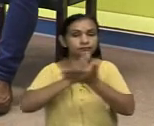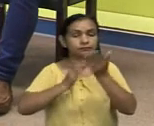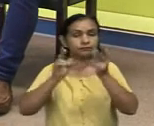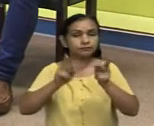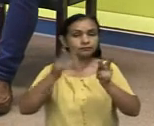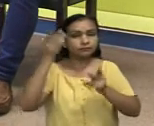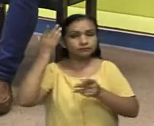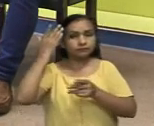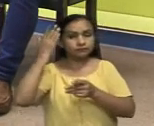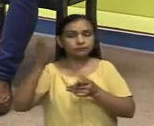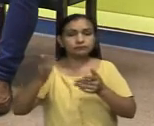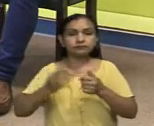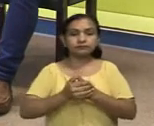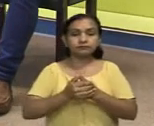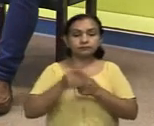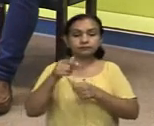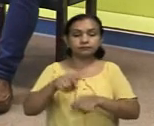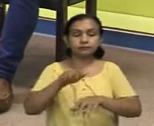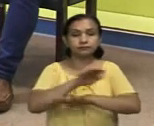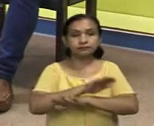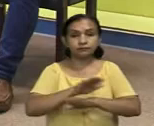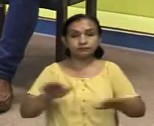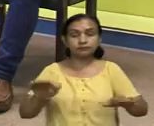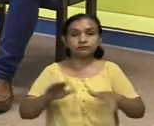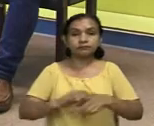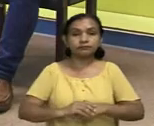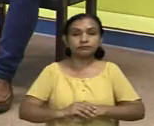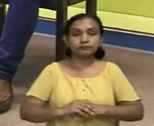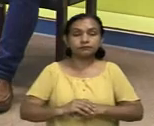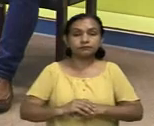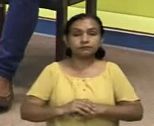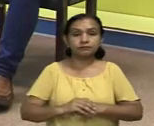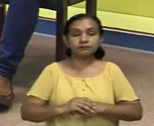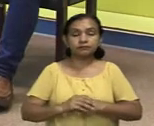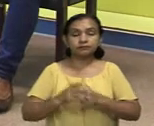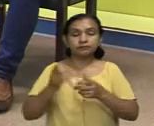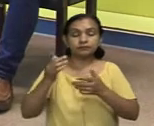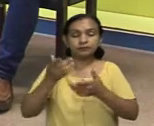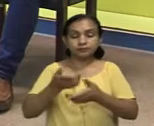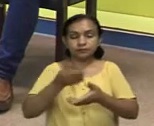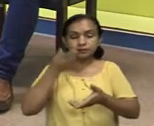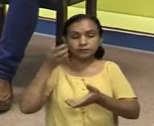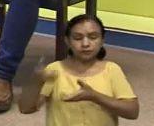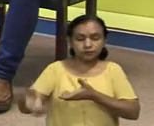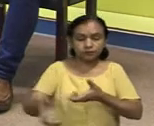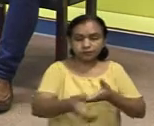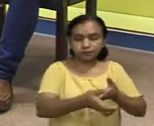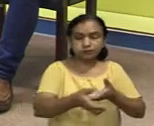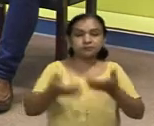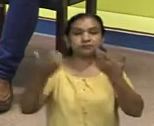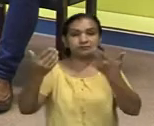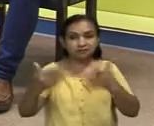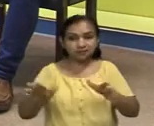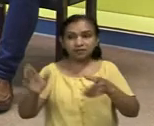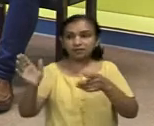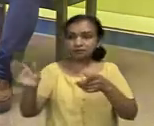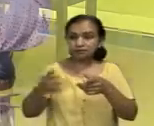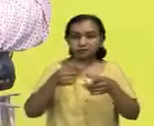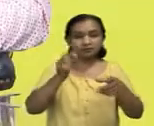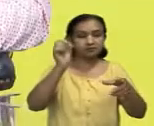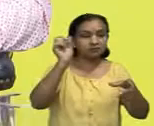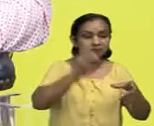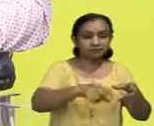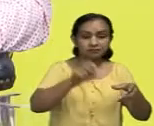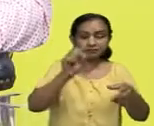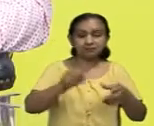ejemplo, acaba de pasar el equipo de fumigación del MINSA, acaban de echar BTI